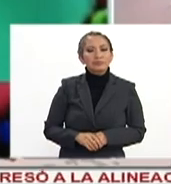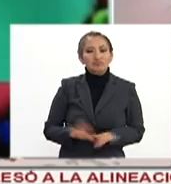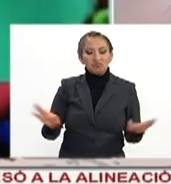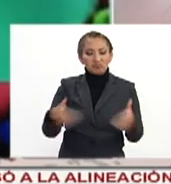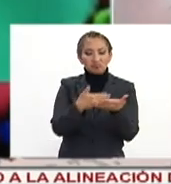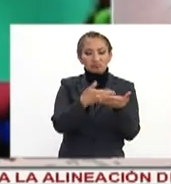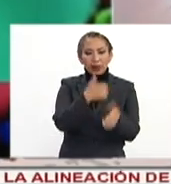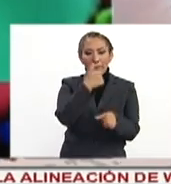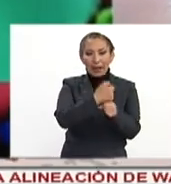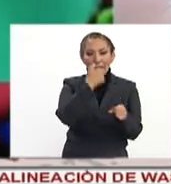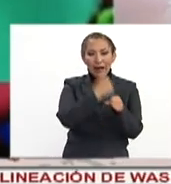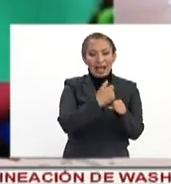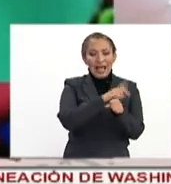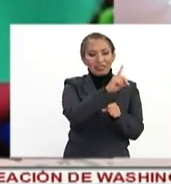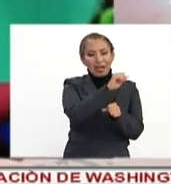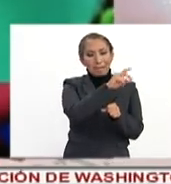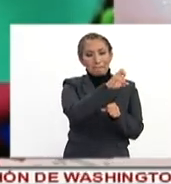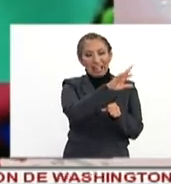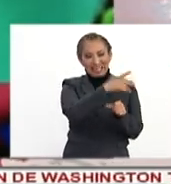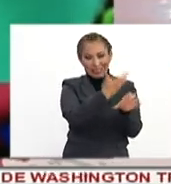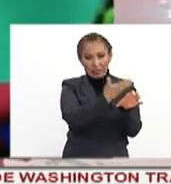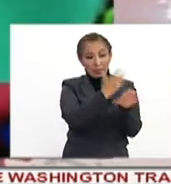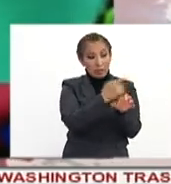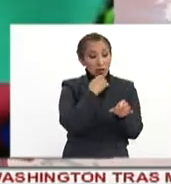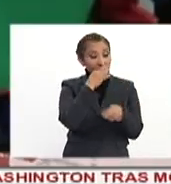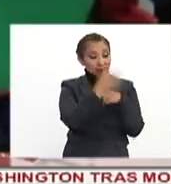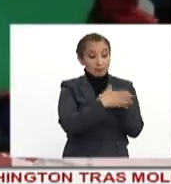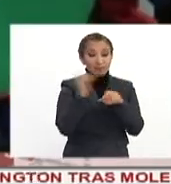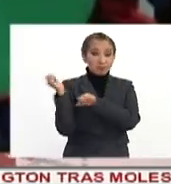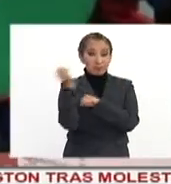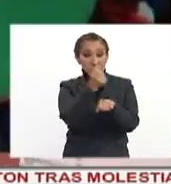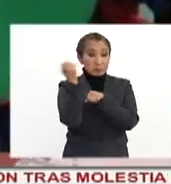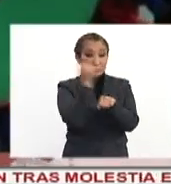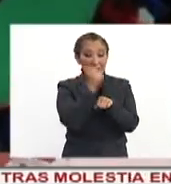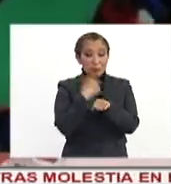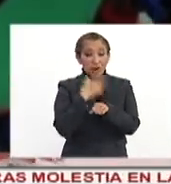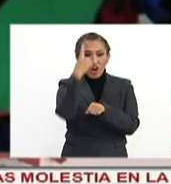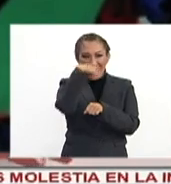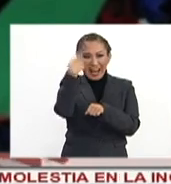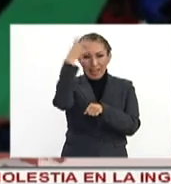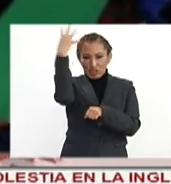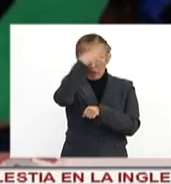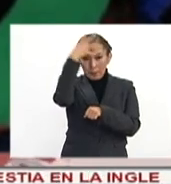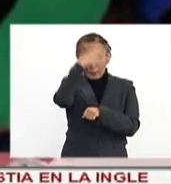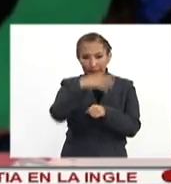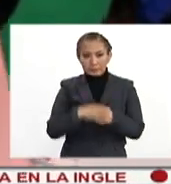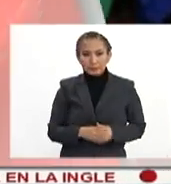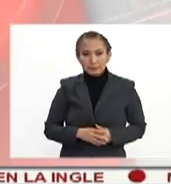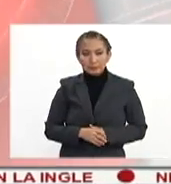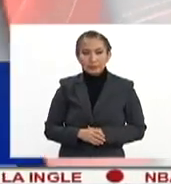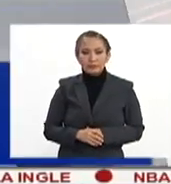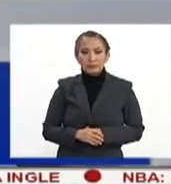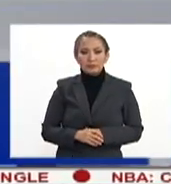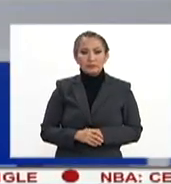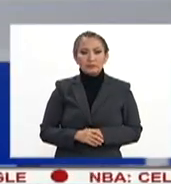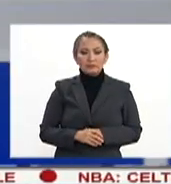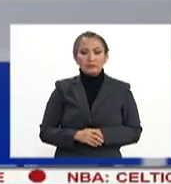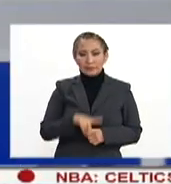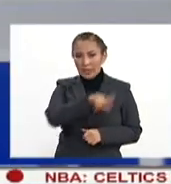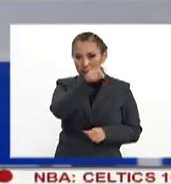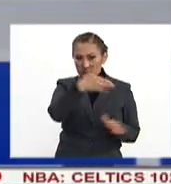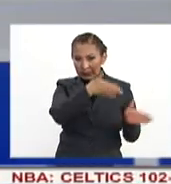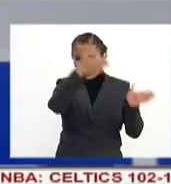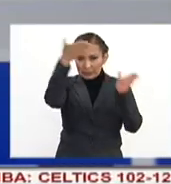Cierran primaria en Denver, Estados Unidos, por amenazas tras romper una piñata con el rostro de Donald Trump.